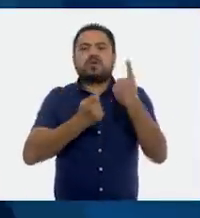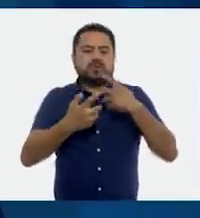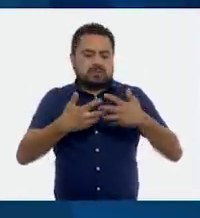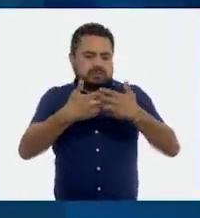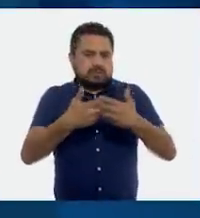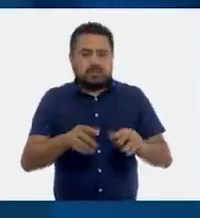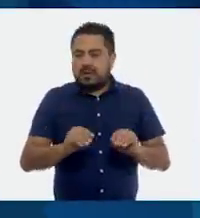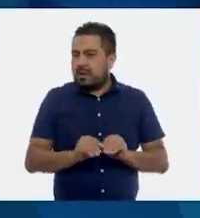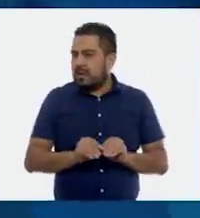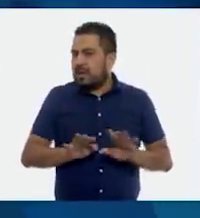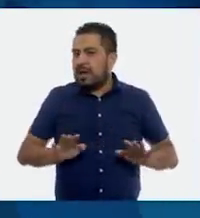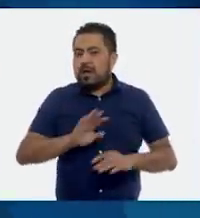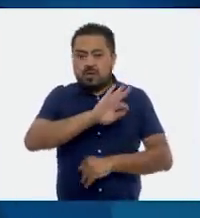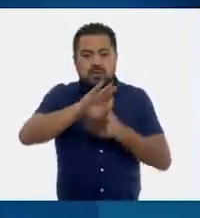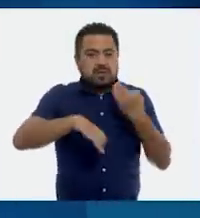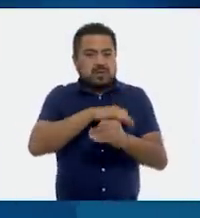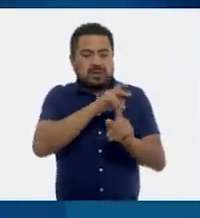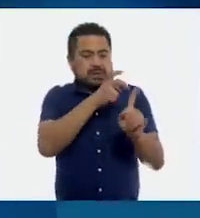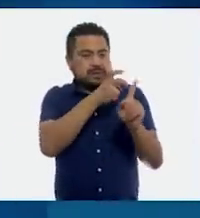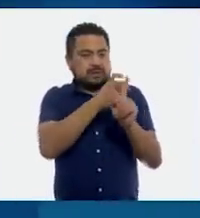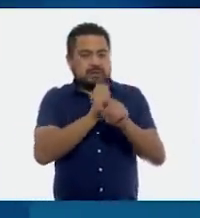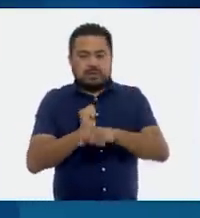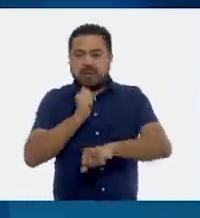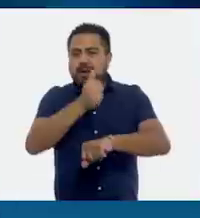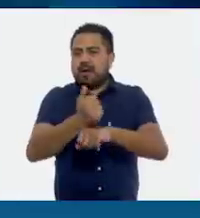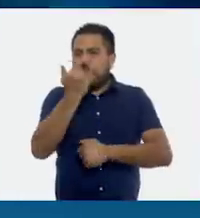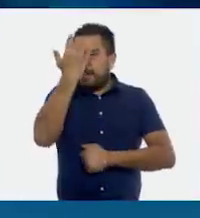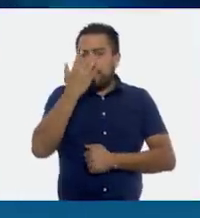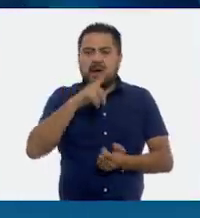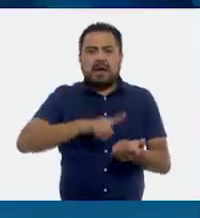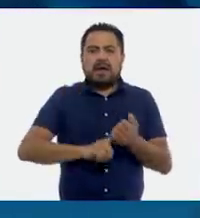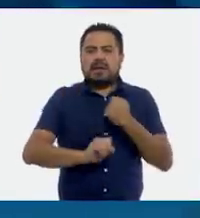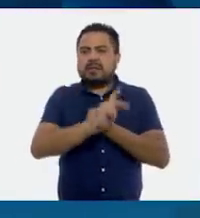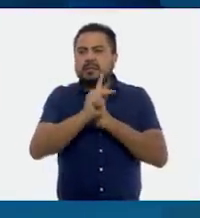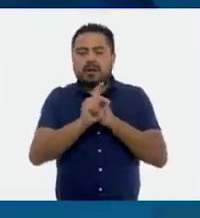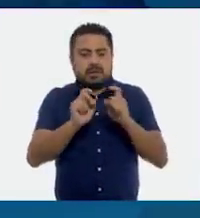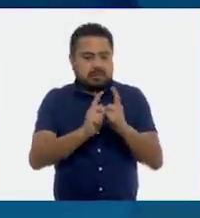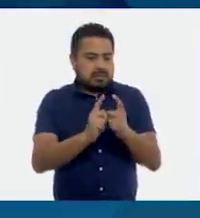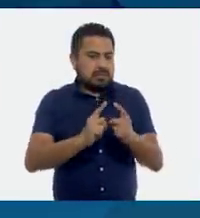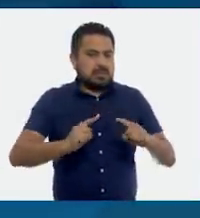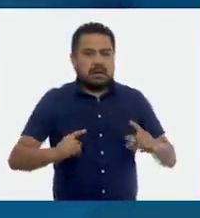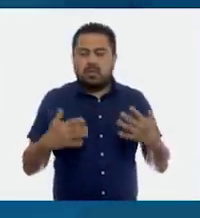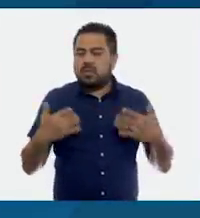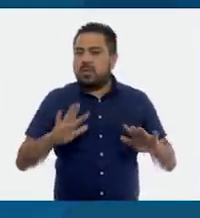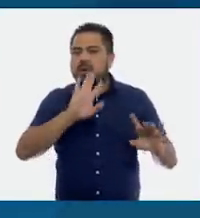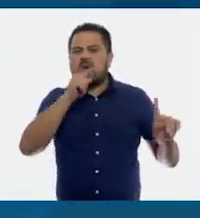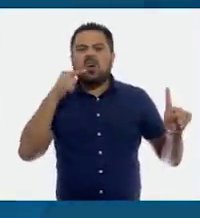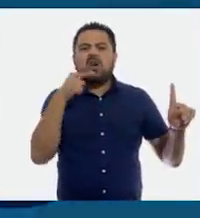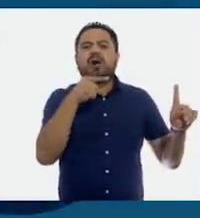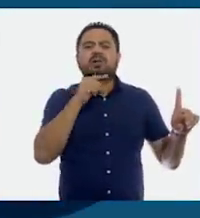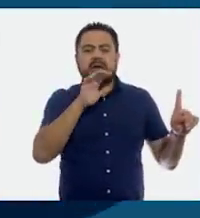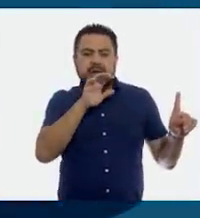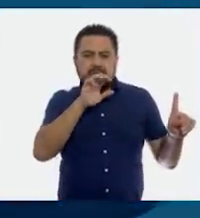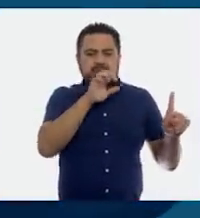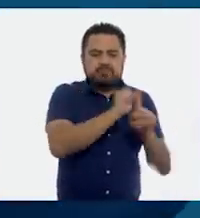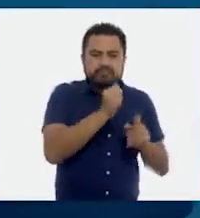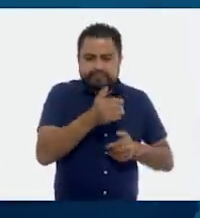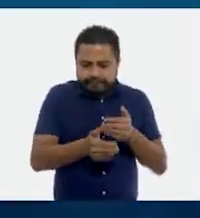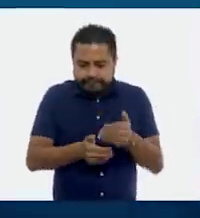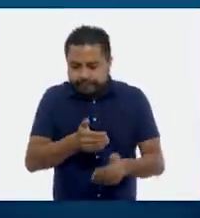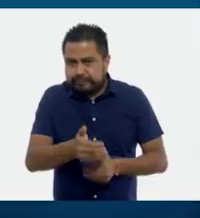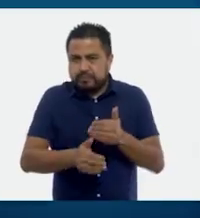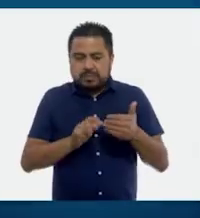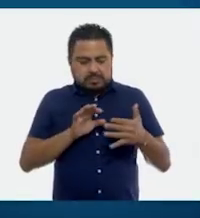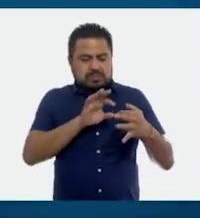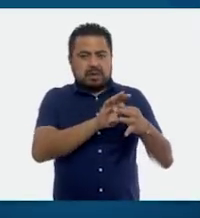empresas, claro, y todo eso acentuaba la imagen de un país en desarrollo. La meta era alcanzar el progreso y